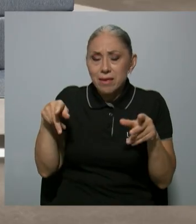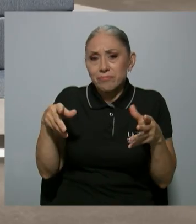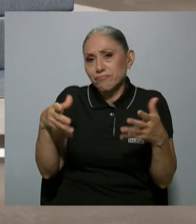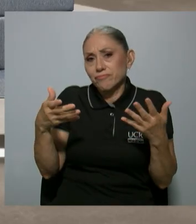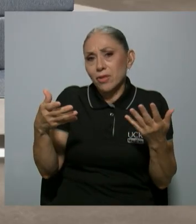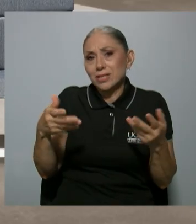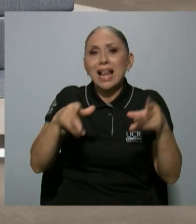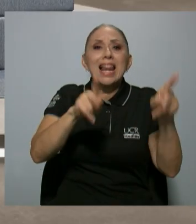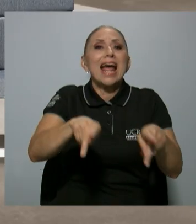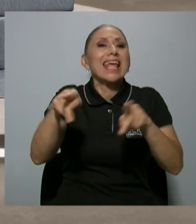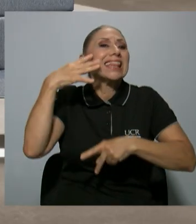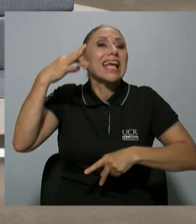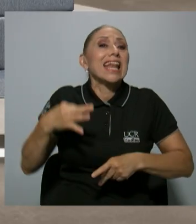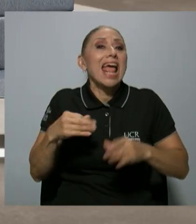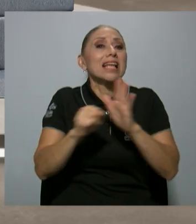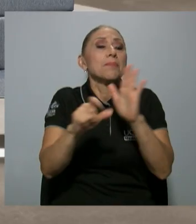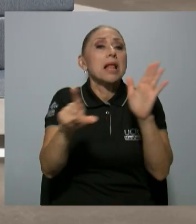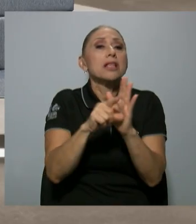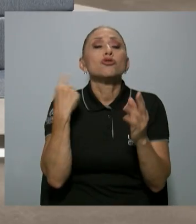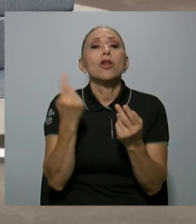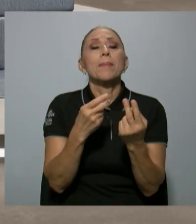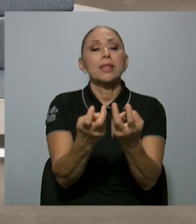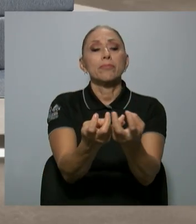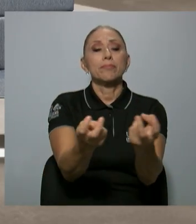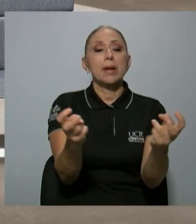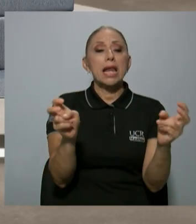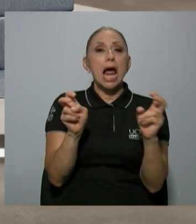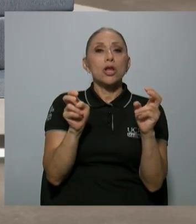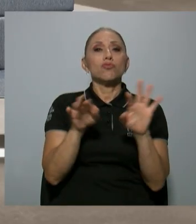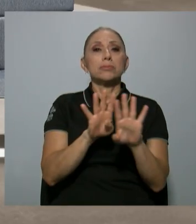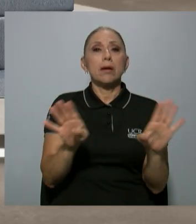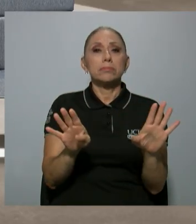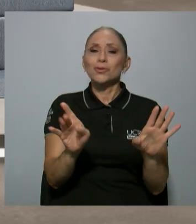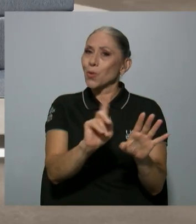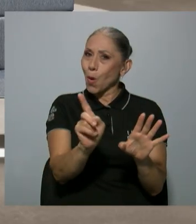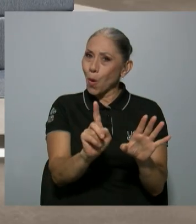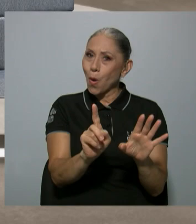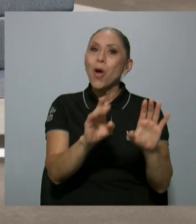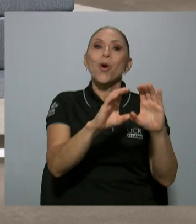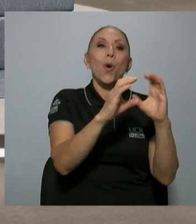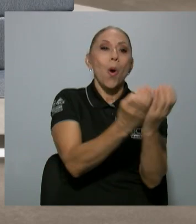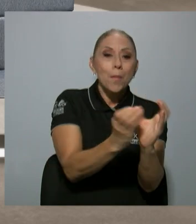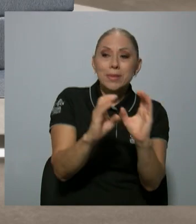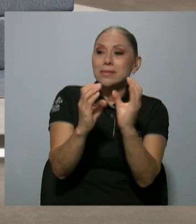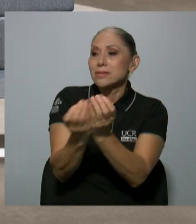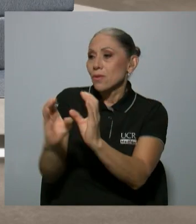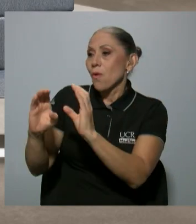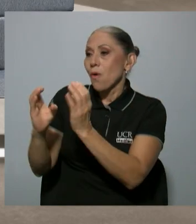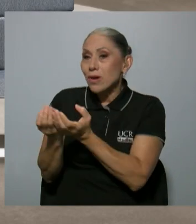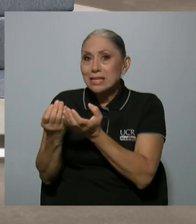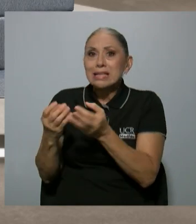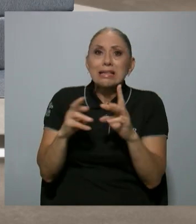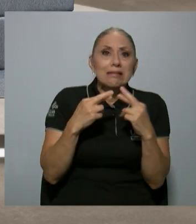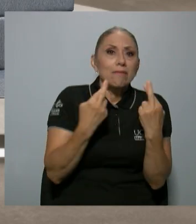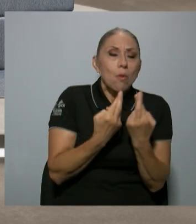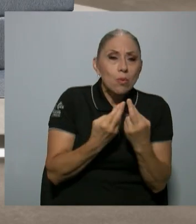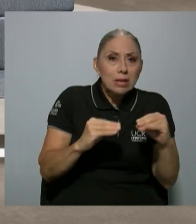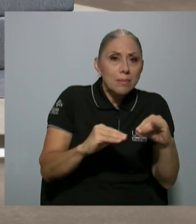el plenario. No, la asamblea es comisiones, comisiones en la mañana, comisiones en la noche, y